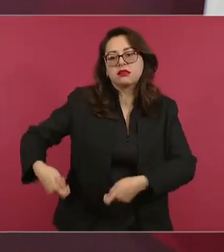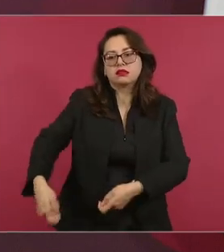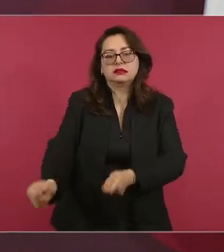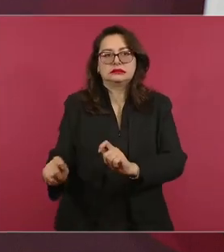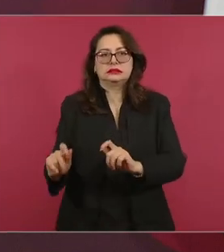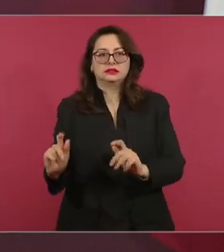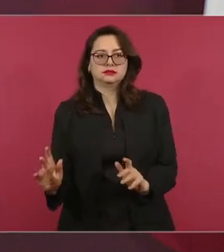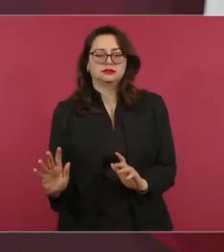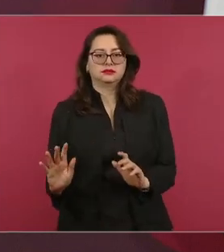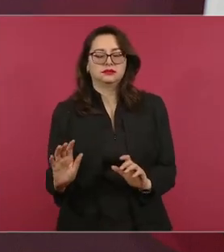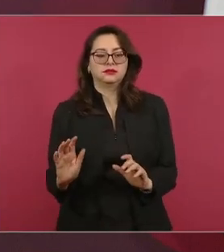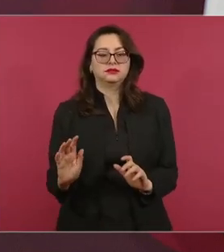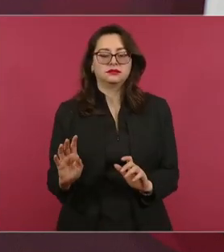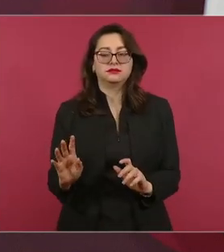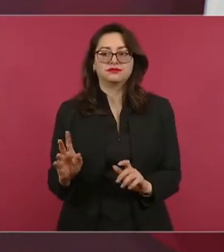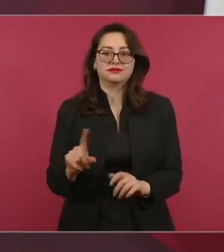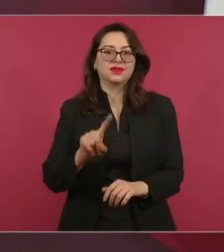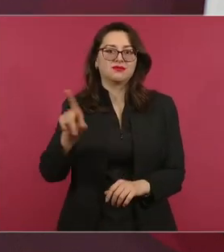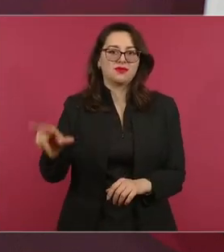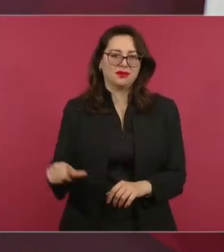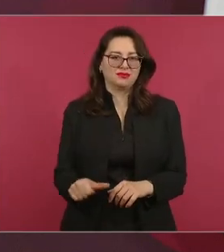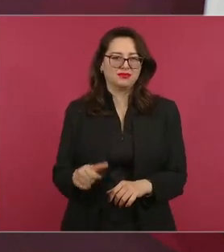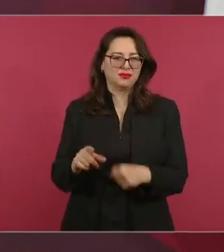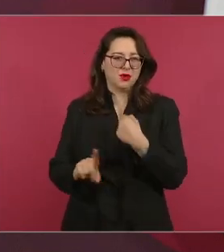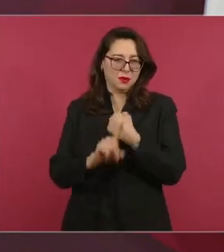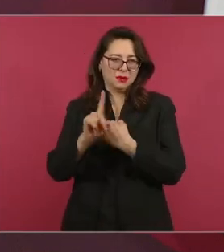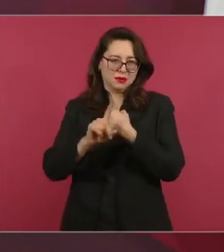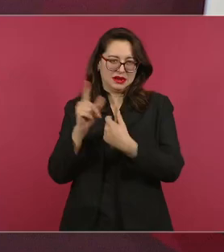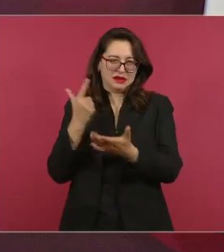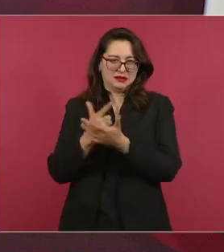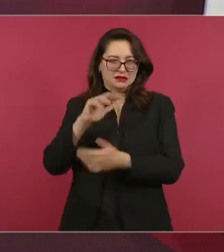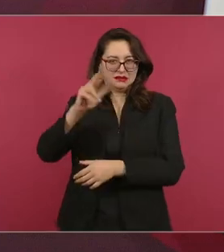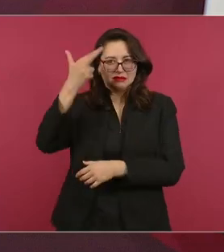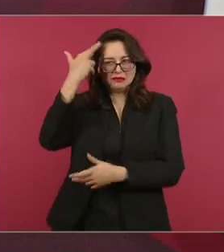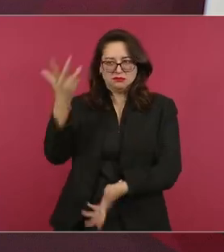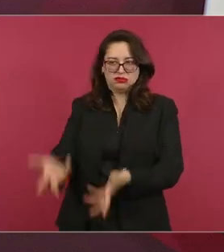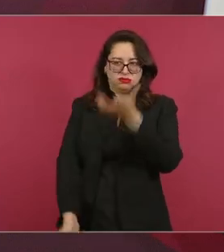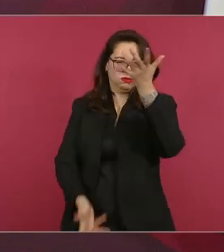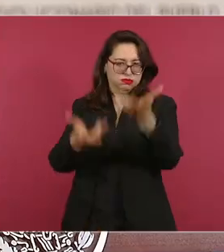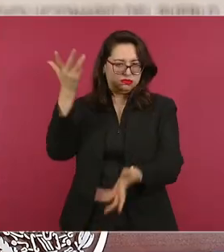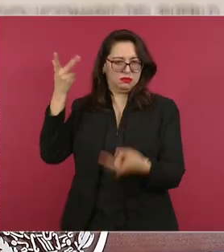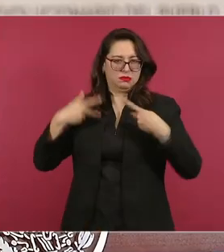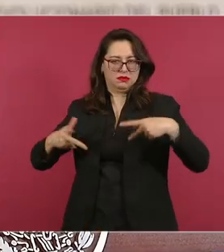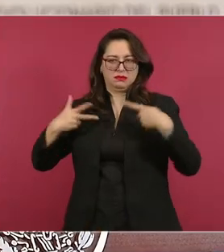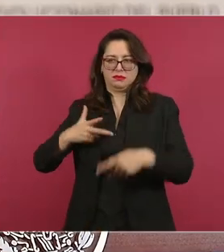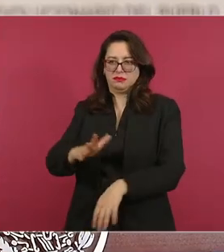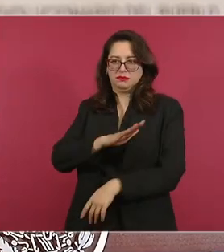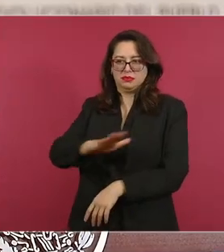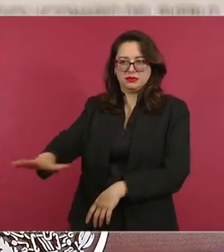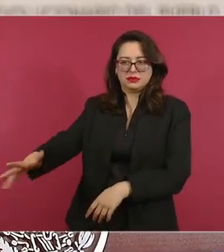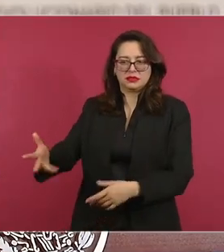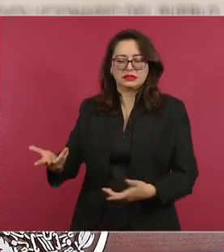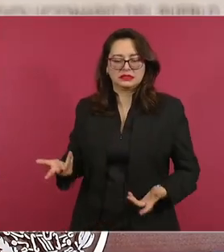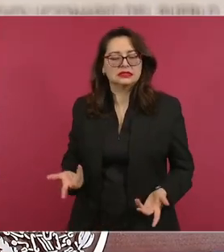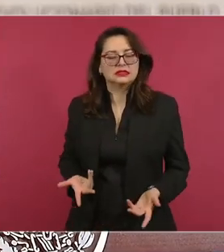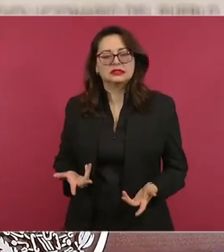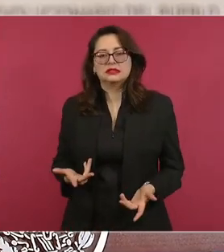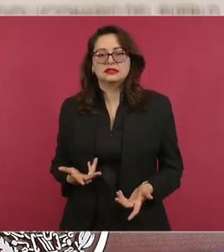todo eso lo encontramos y ya afortunadamente todo eso ha ido cambiando. Ya no